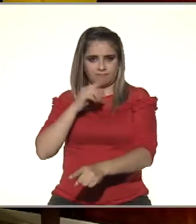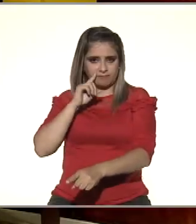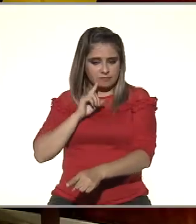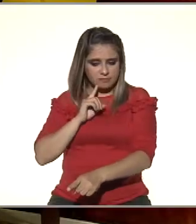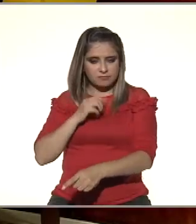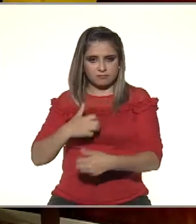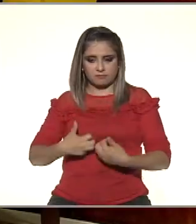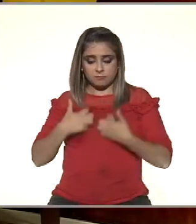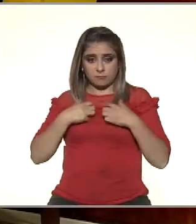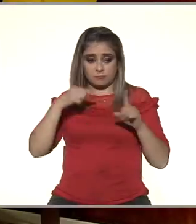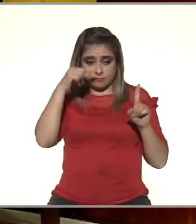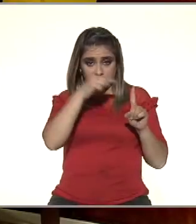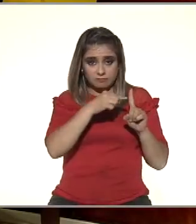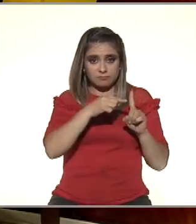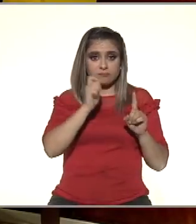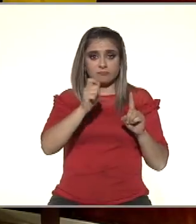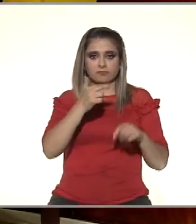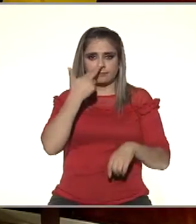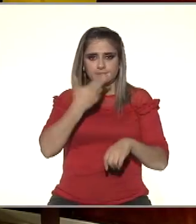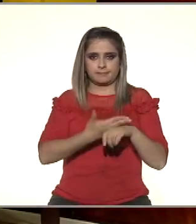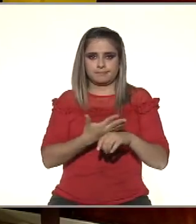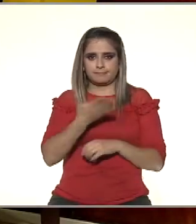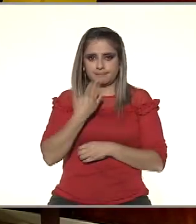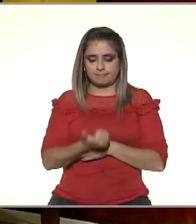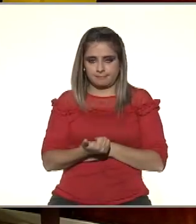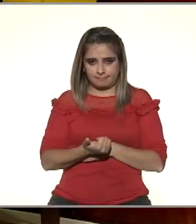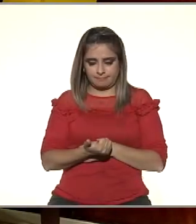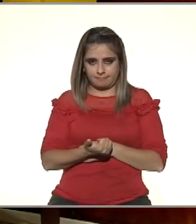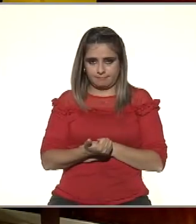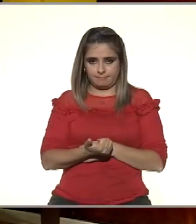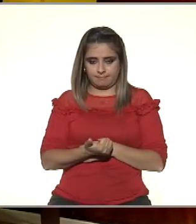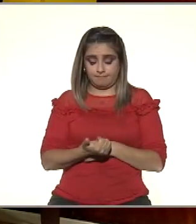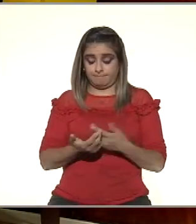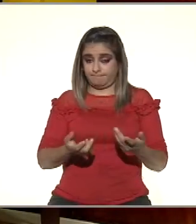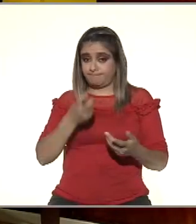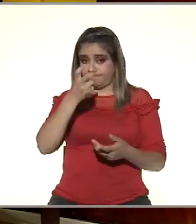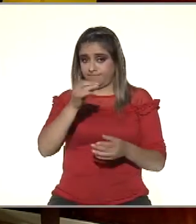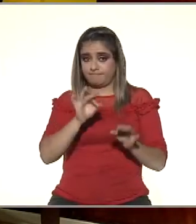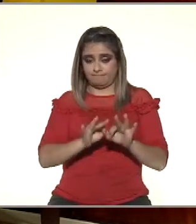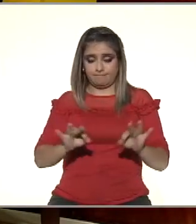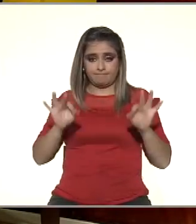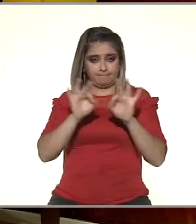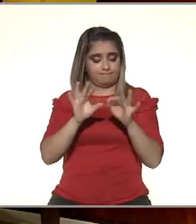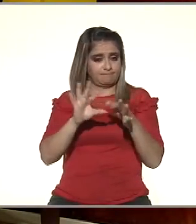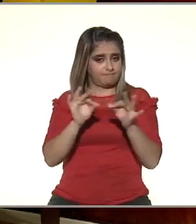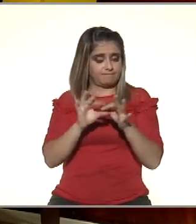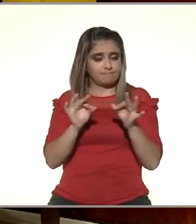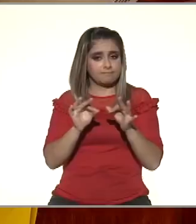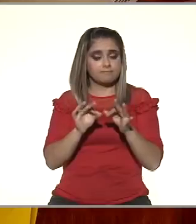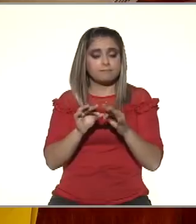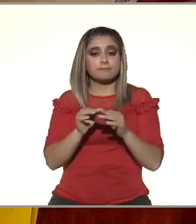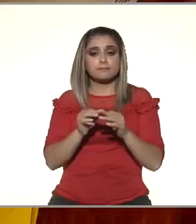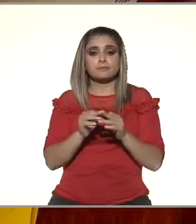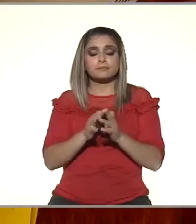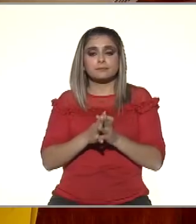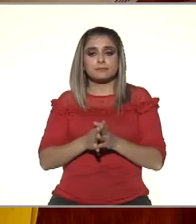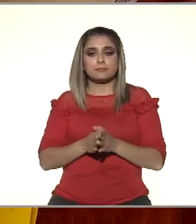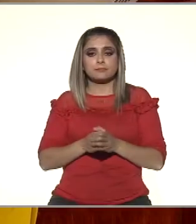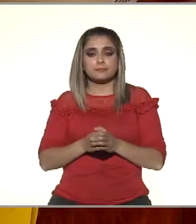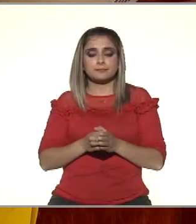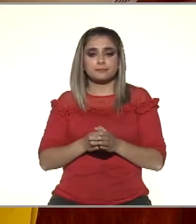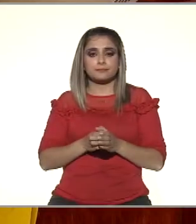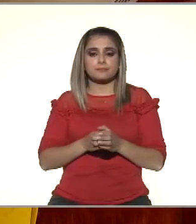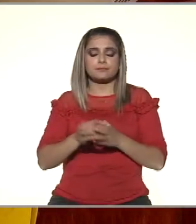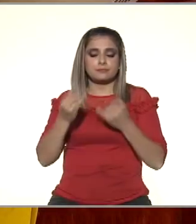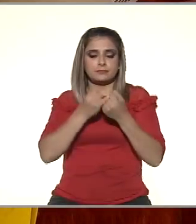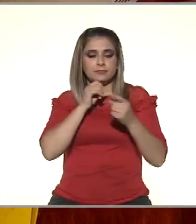que de entrada no está asumiendo su responsabilidad, ¿no? Y eso creo que es muy importante dejarlo sobre la mesa. Y ahí también, por polemizar un